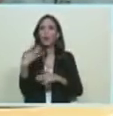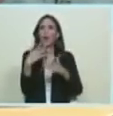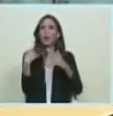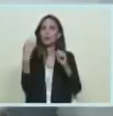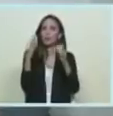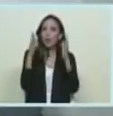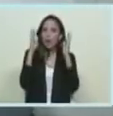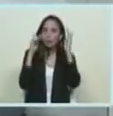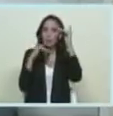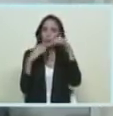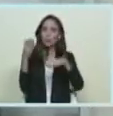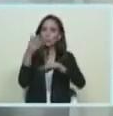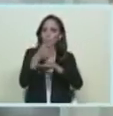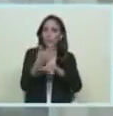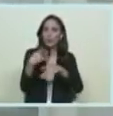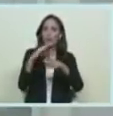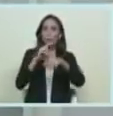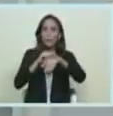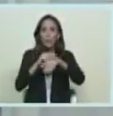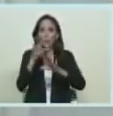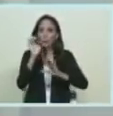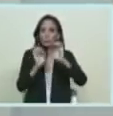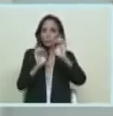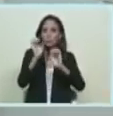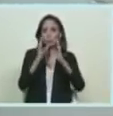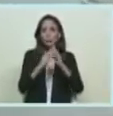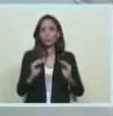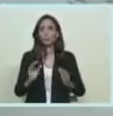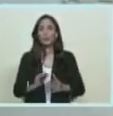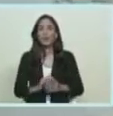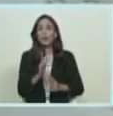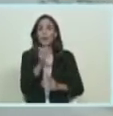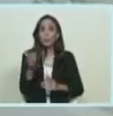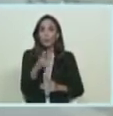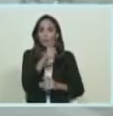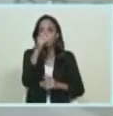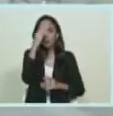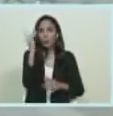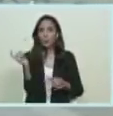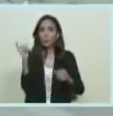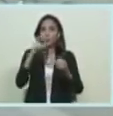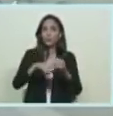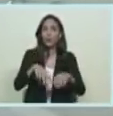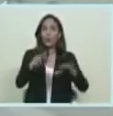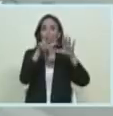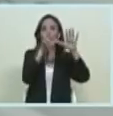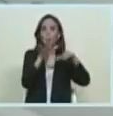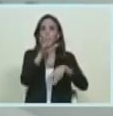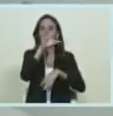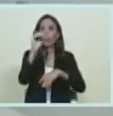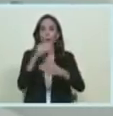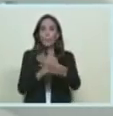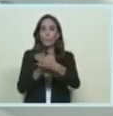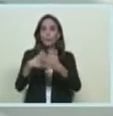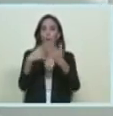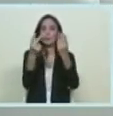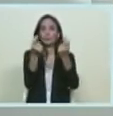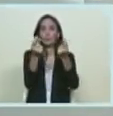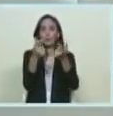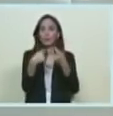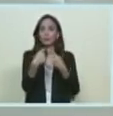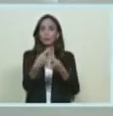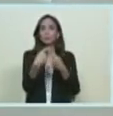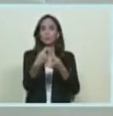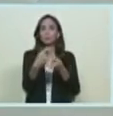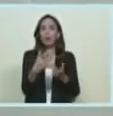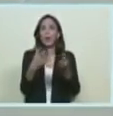recuperando, presidente. Esto también es importante resaltar que contó con una inversión de 850 millones de bolívares.